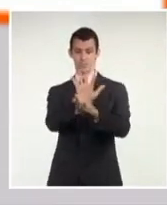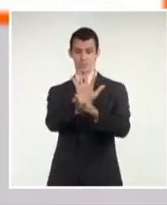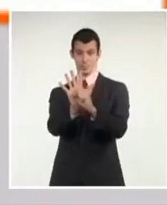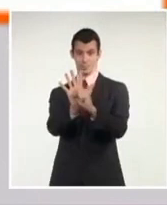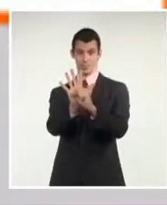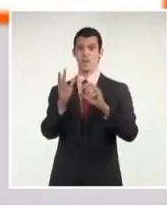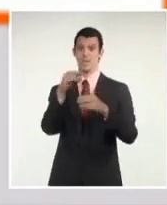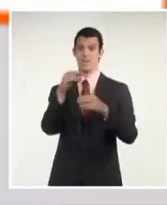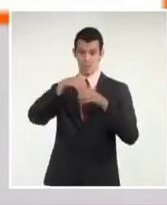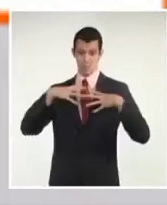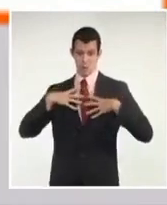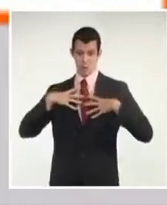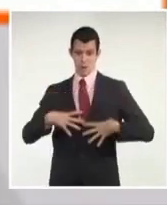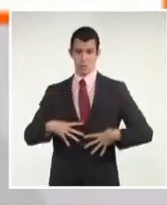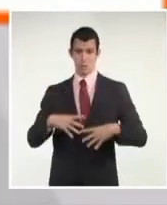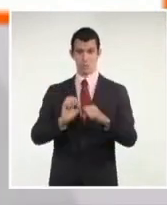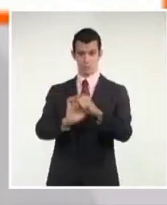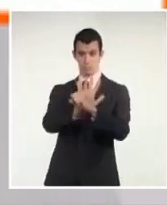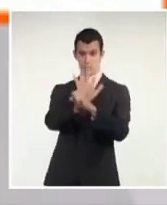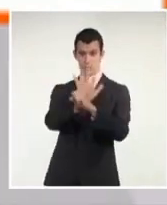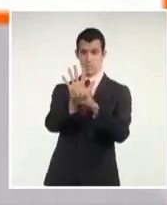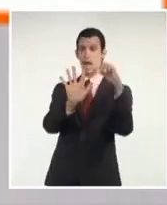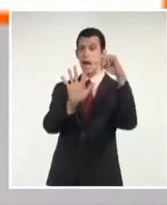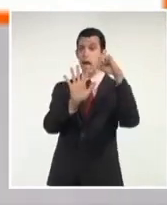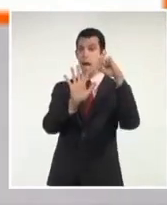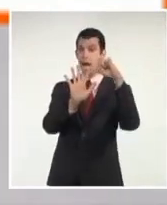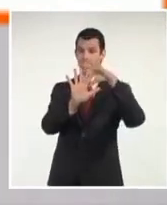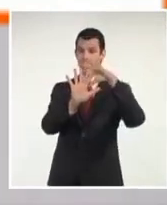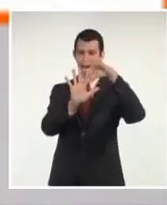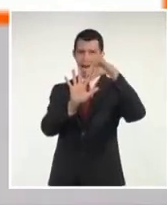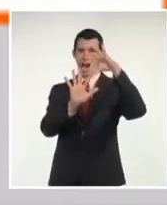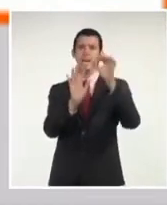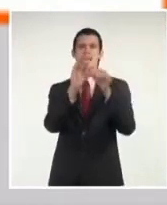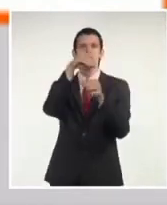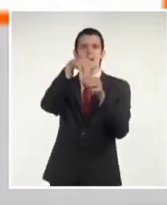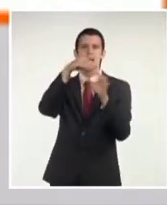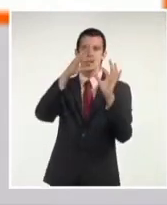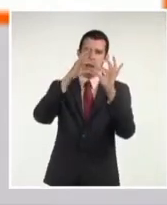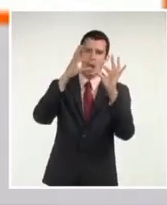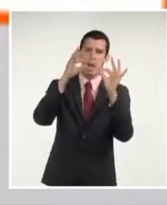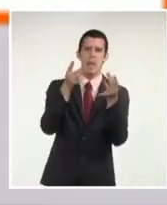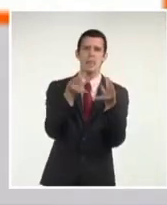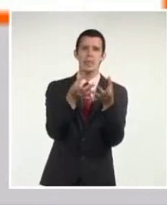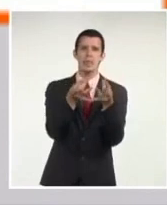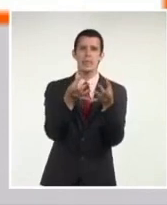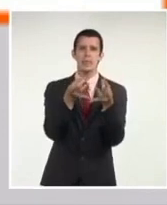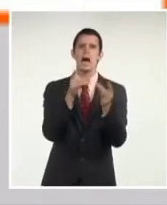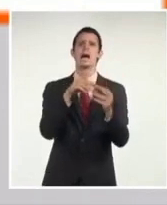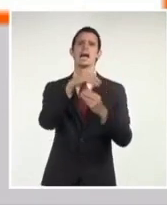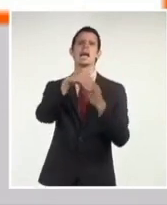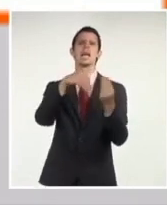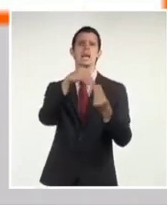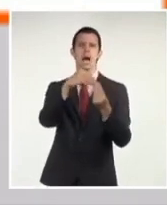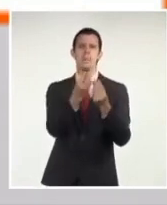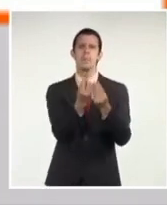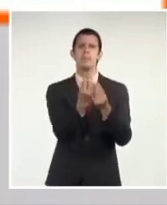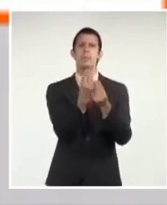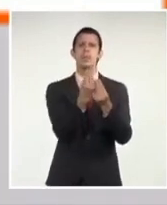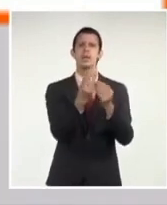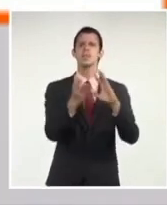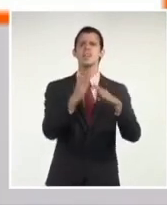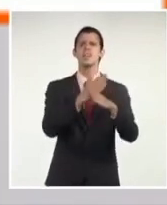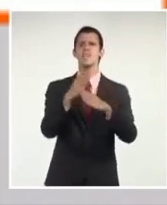que representó una ventaja evolutiva para el SARS-CoV-2 y apareció tan temprano como en enero